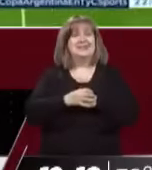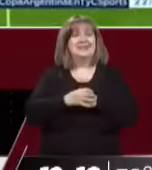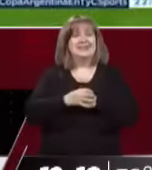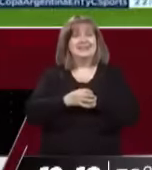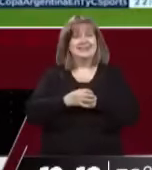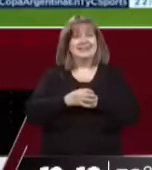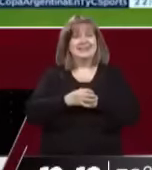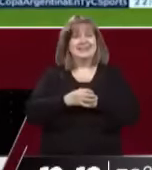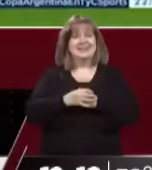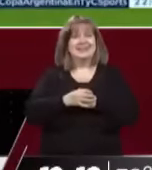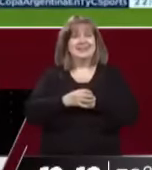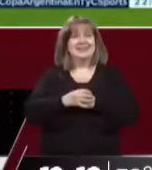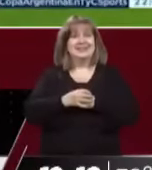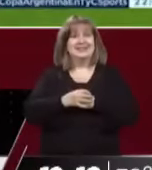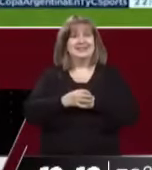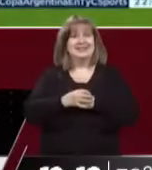Traigan mi nombre a